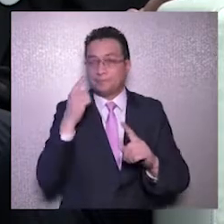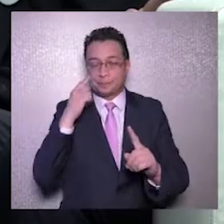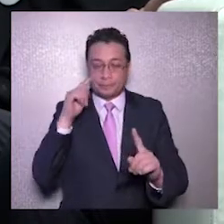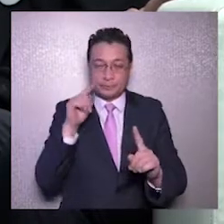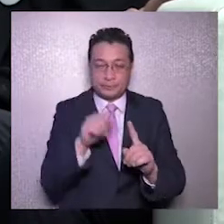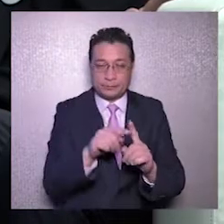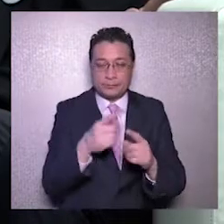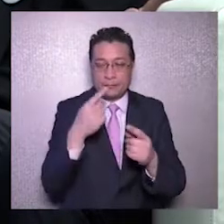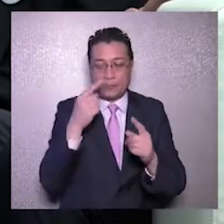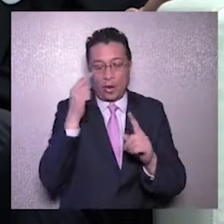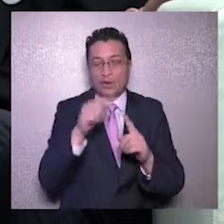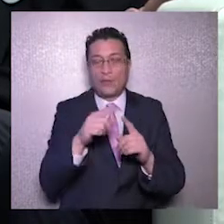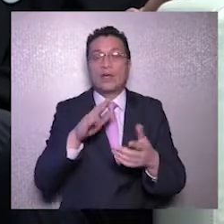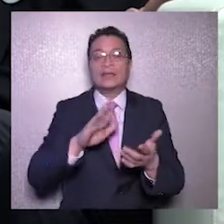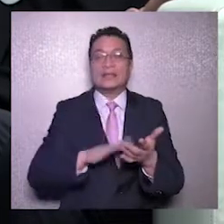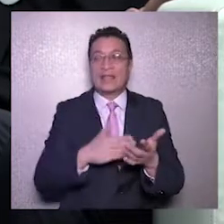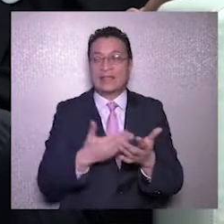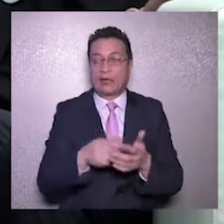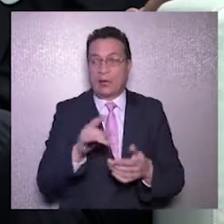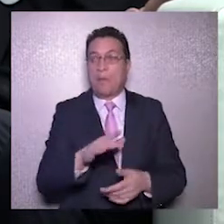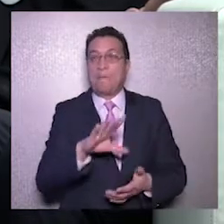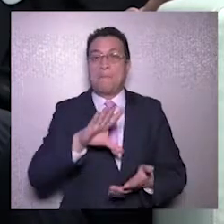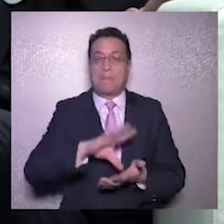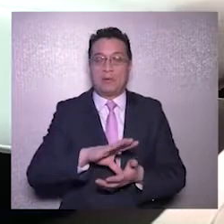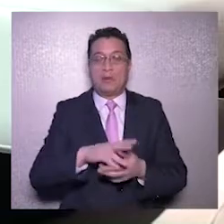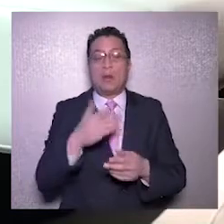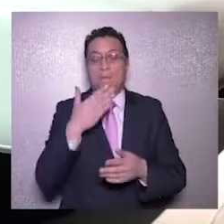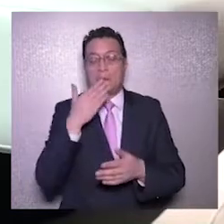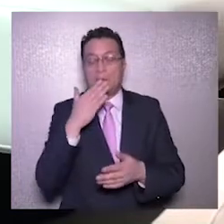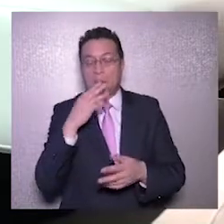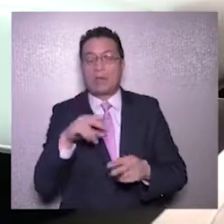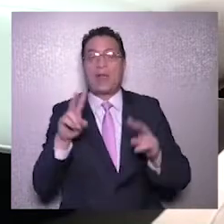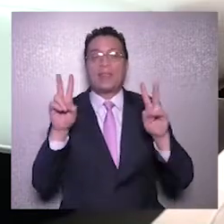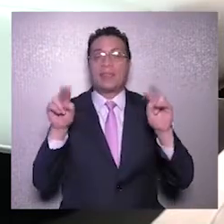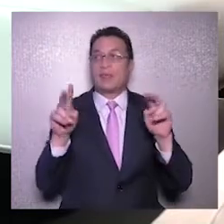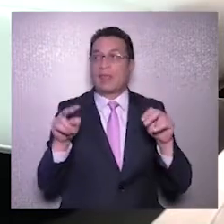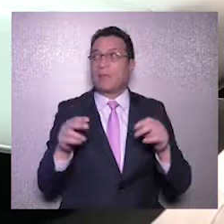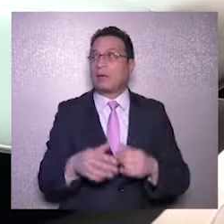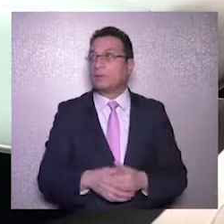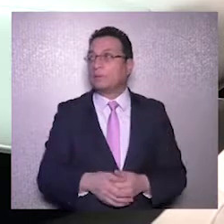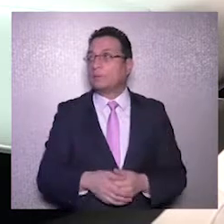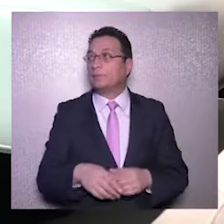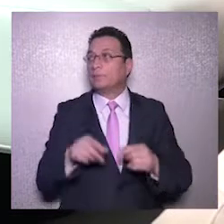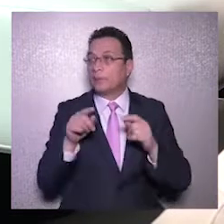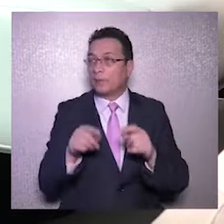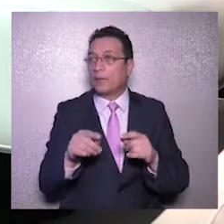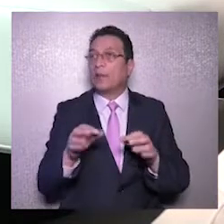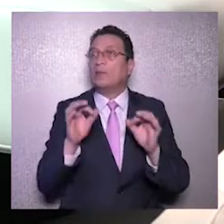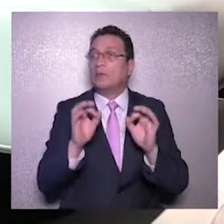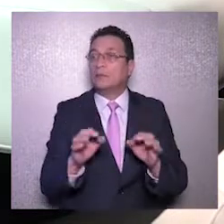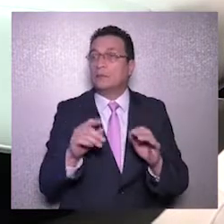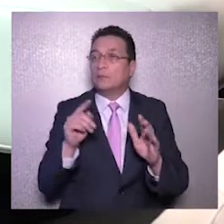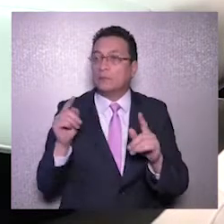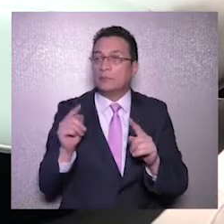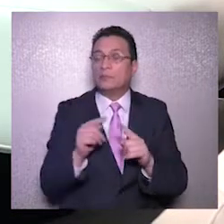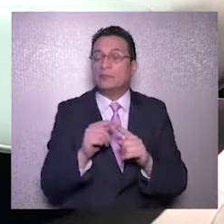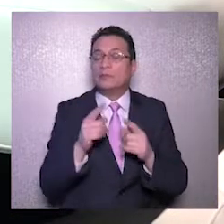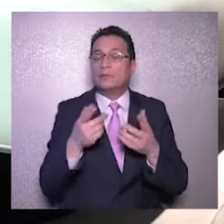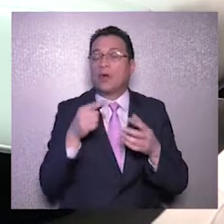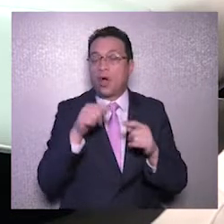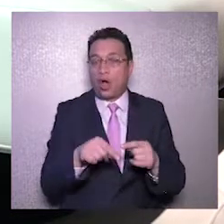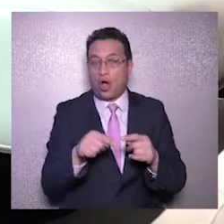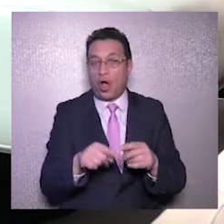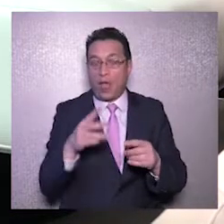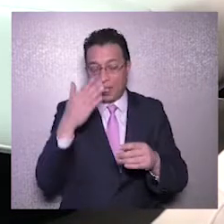enfocarse en objetivos sanitarios país para ir mejorando estas materias. Y en esto, y en preciso, en referente a lo que hoy día